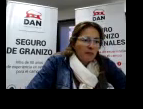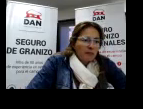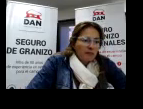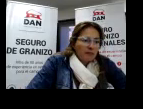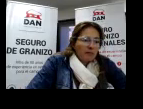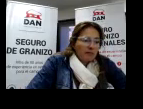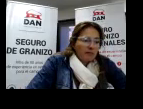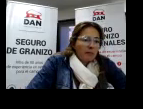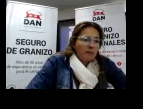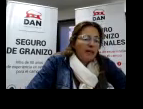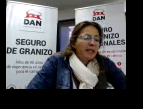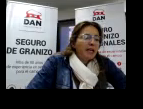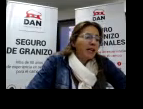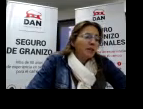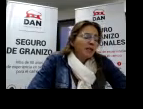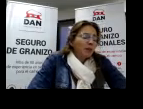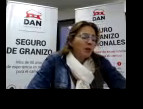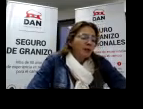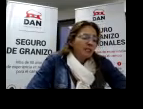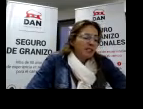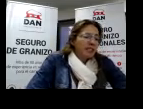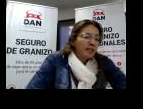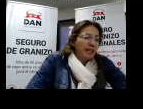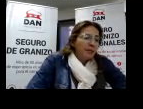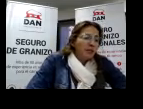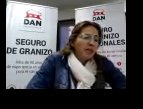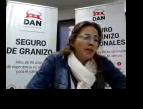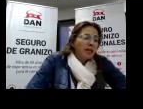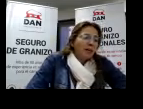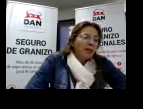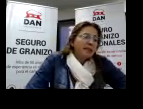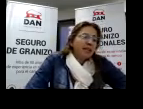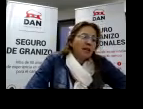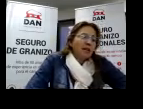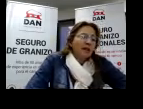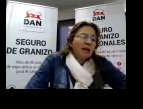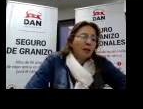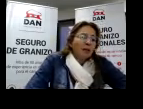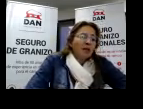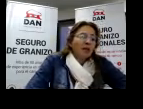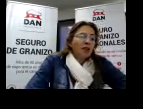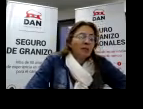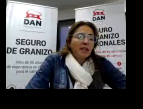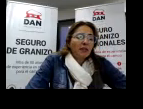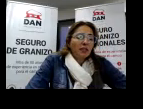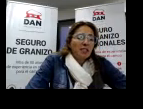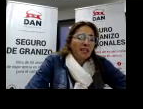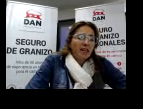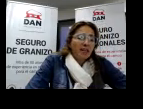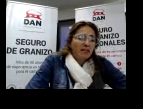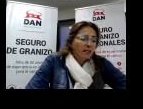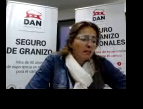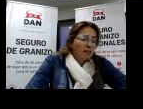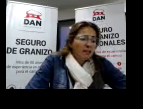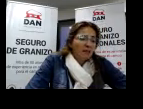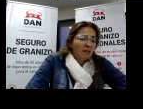situación tan particular. Bien, Leo, y por último, así ya te liberamos, ¿es de esperarse algunas nevadas por debajo de lo normal en